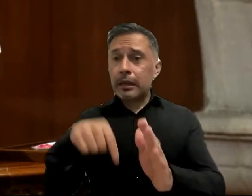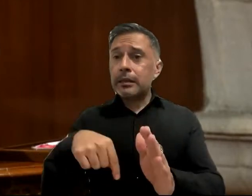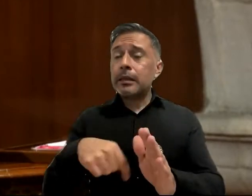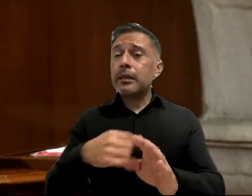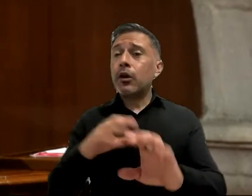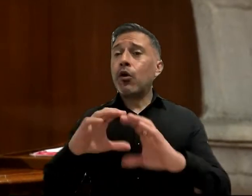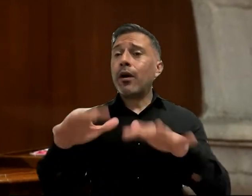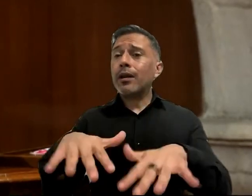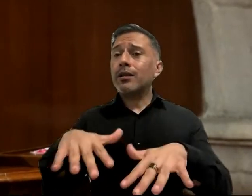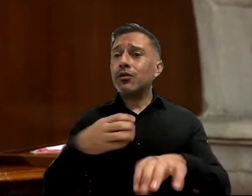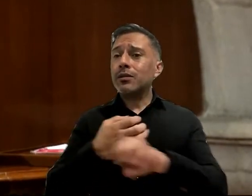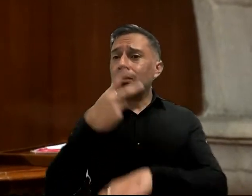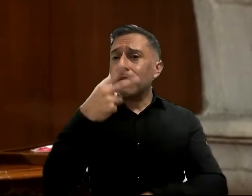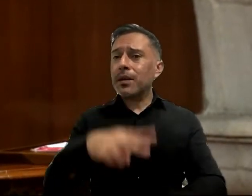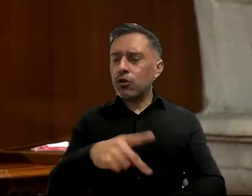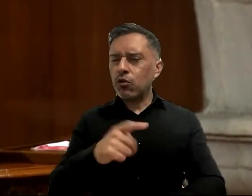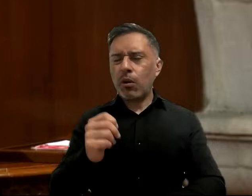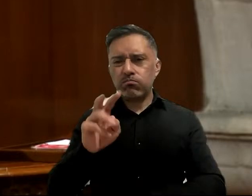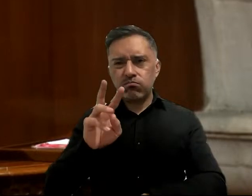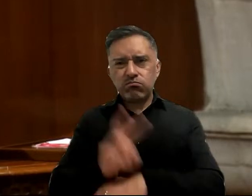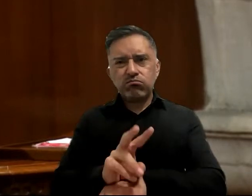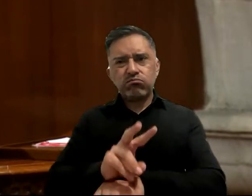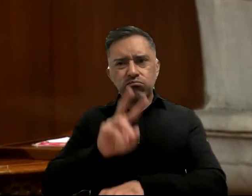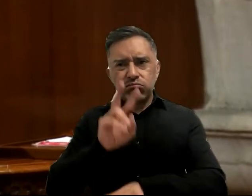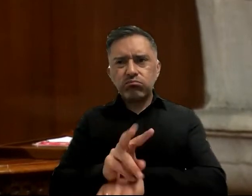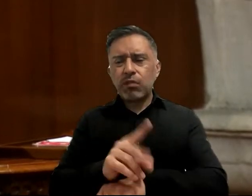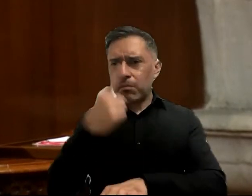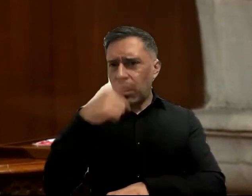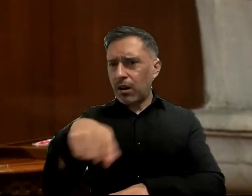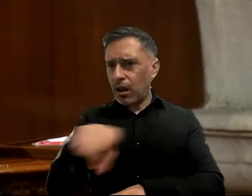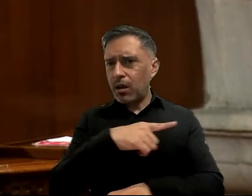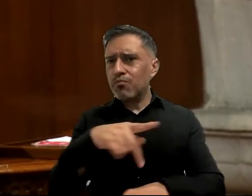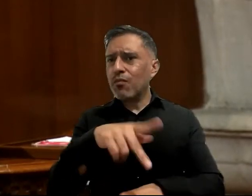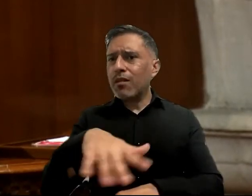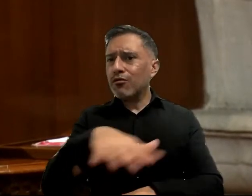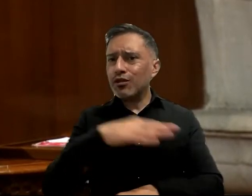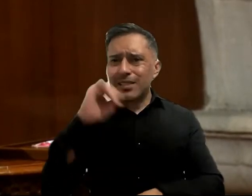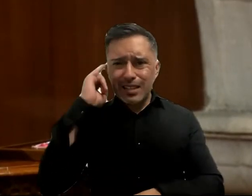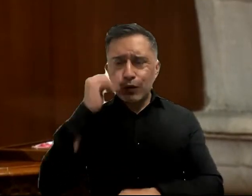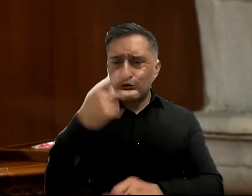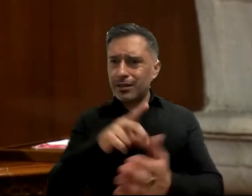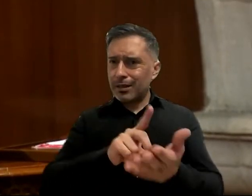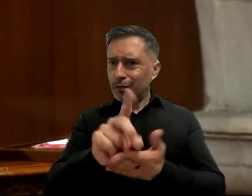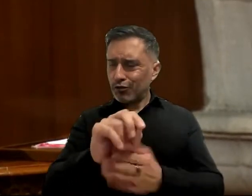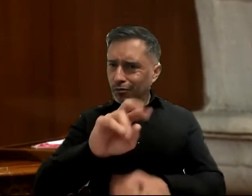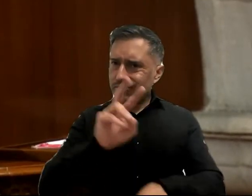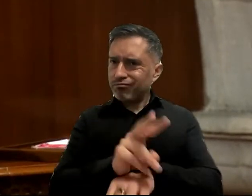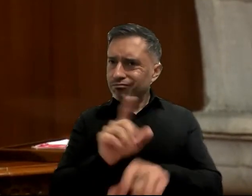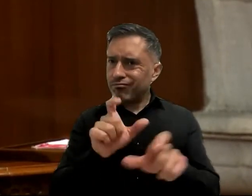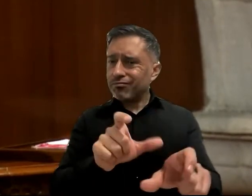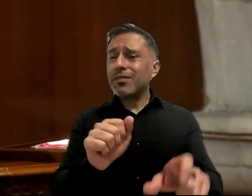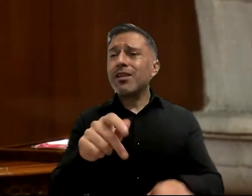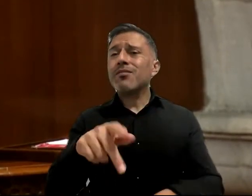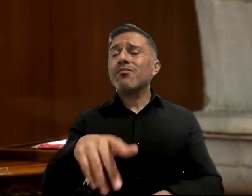Estatal sigamos velando por el respeto a los pueblos indígenas. Que vivan los pueblos indígenas del Estado de México. Es cuanto. Muchas gracias.